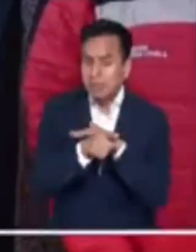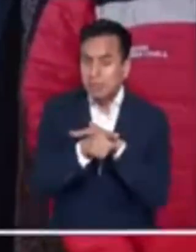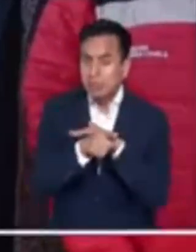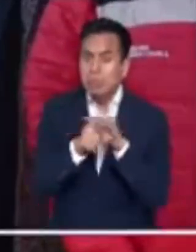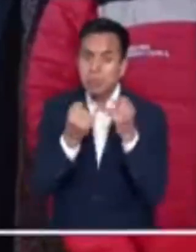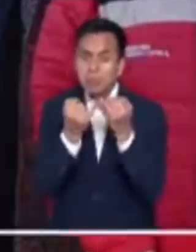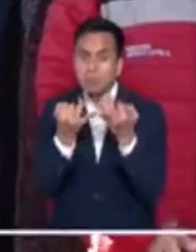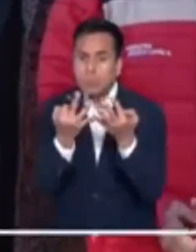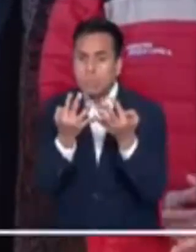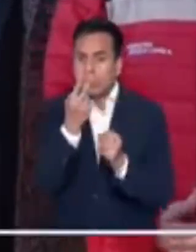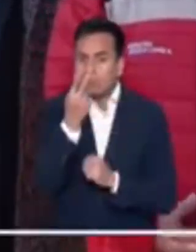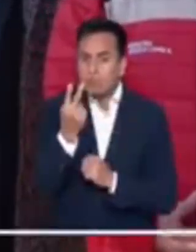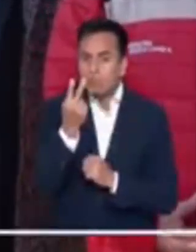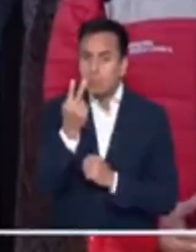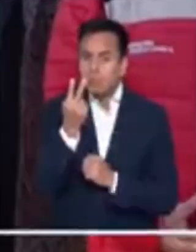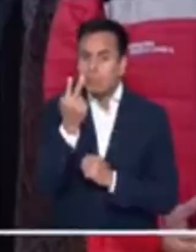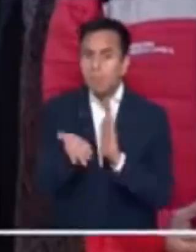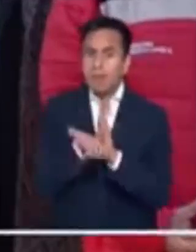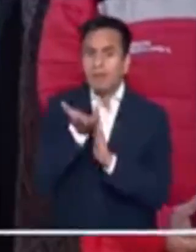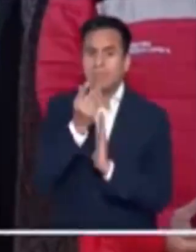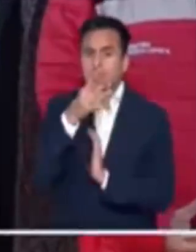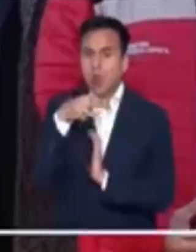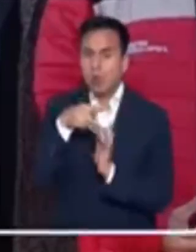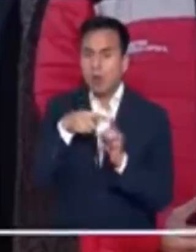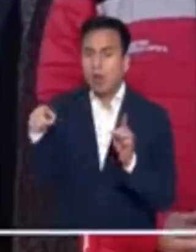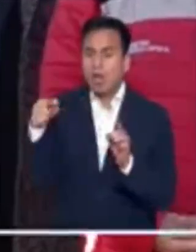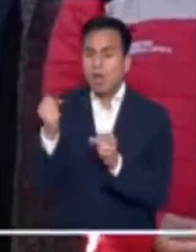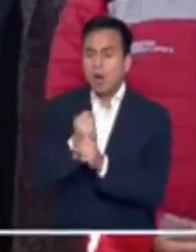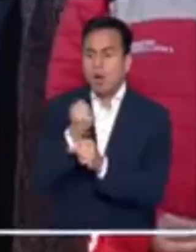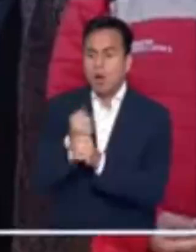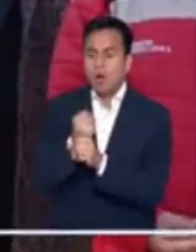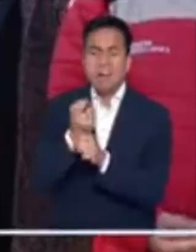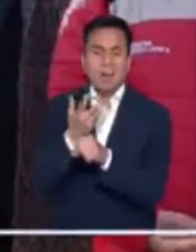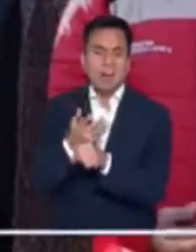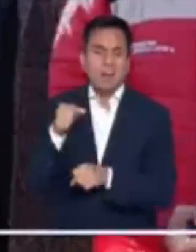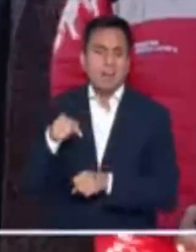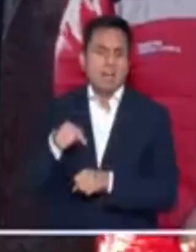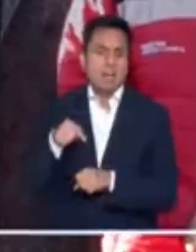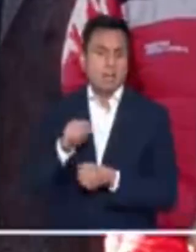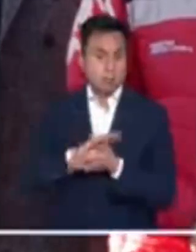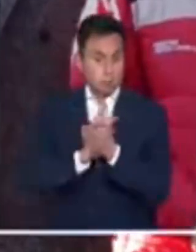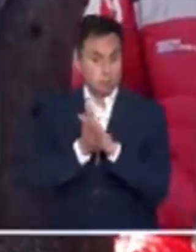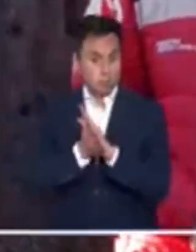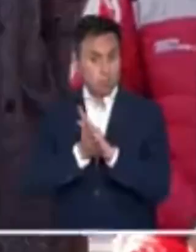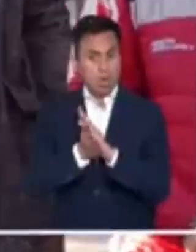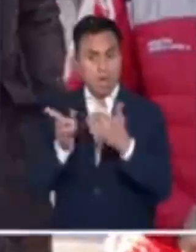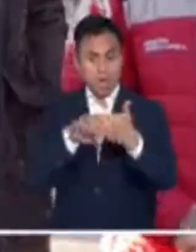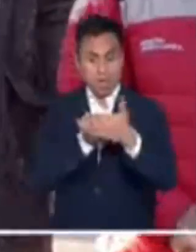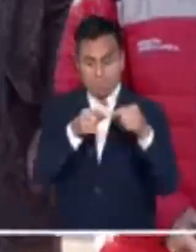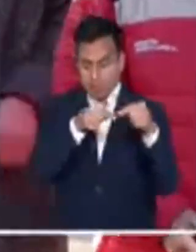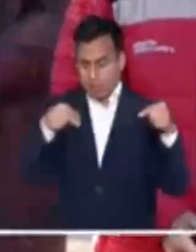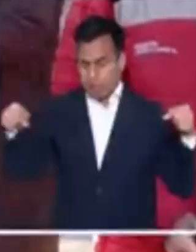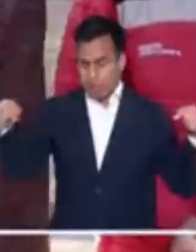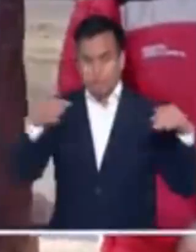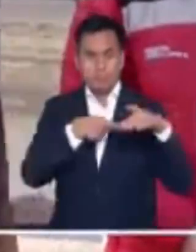vista cuantitativo, son mucho más los kilómetros de las otras obras que lo que sucede acá. Todo el eje Alameda va a ser